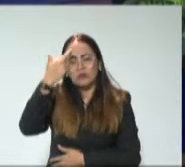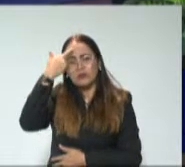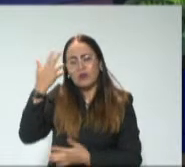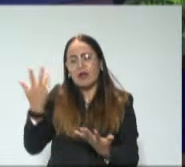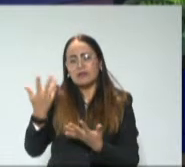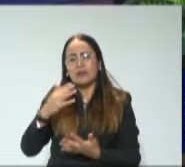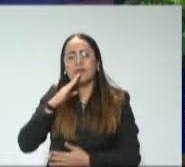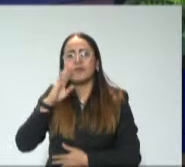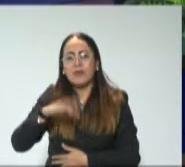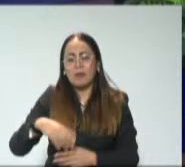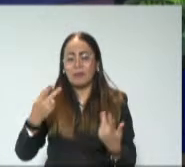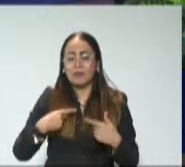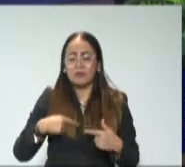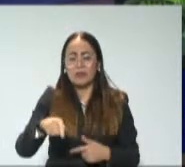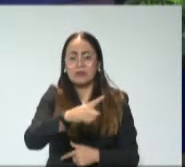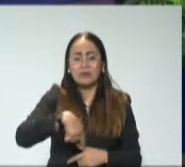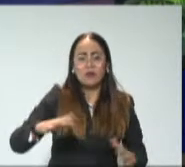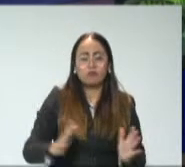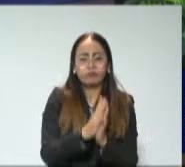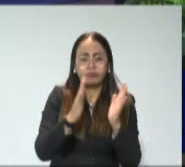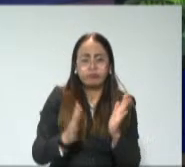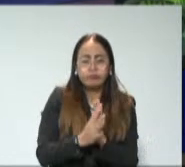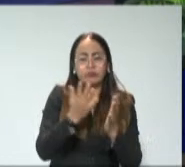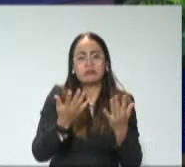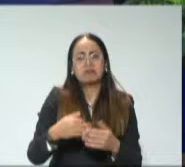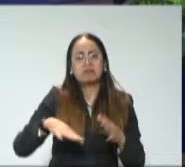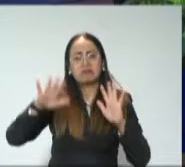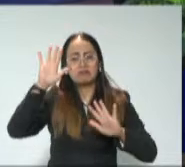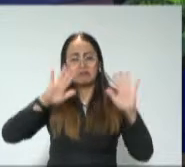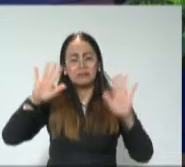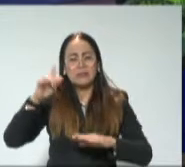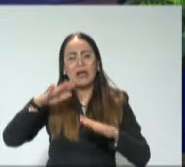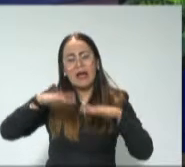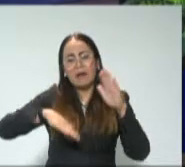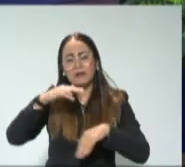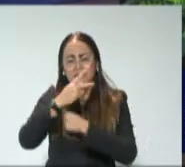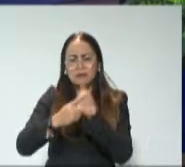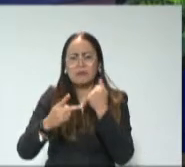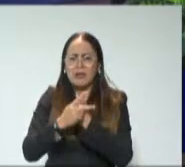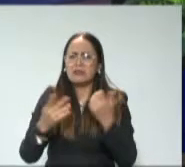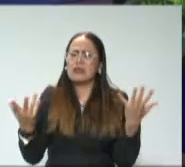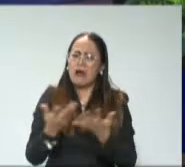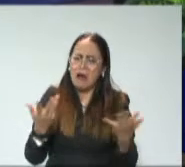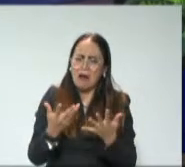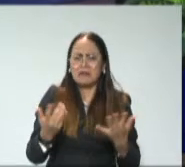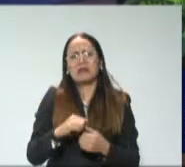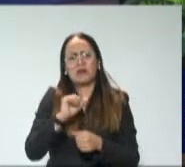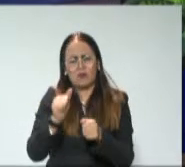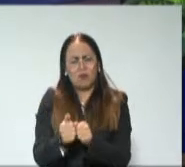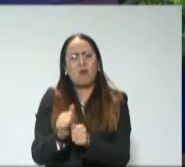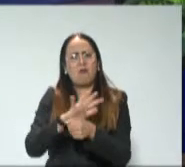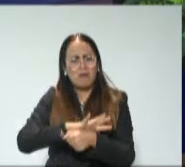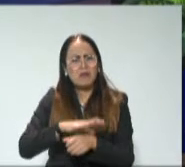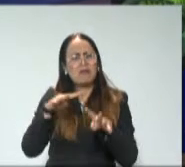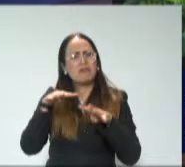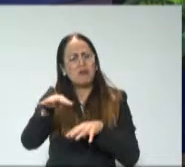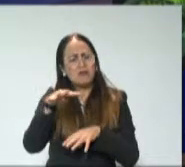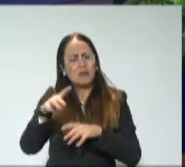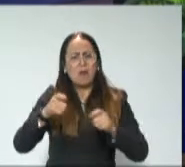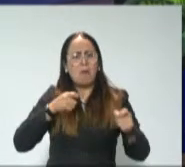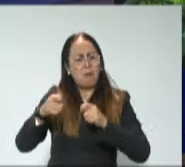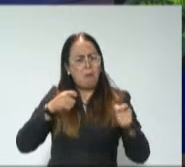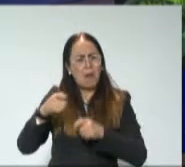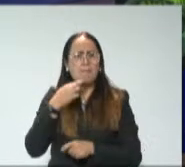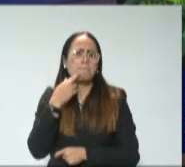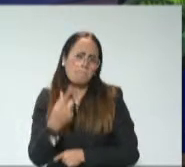democracia nadie tiene vara mágica ha habido países que han tenido un excelente desarrollo de la crisis porque lo han podido contener ha habido